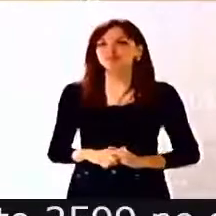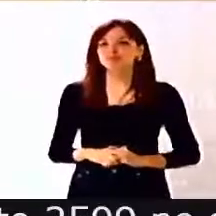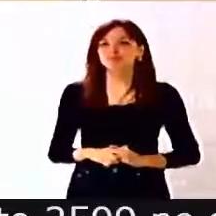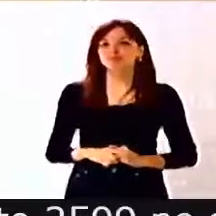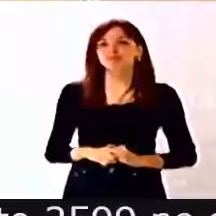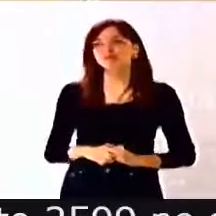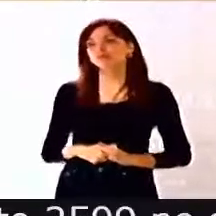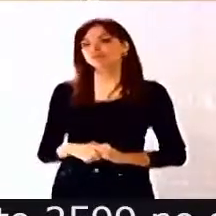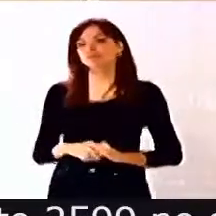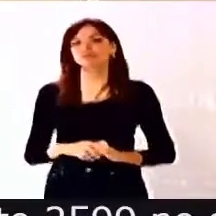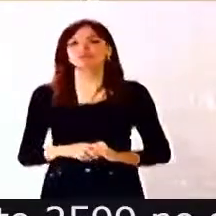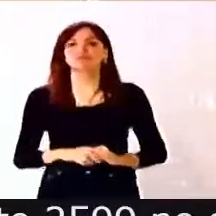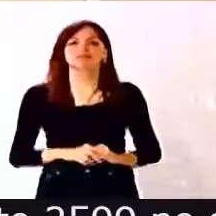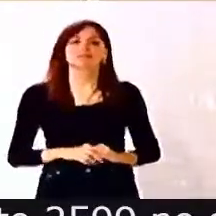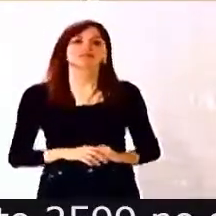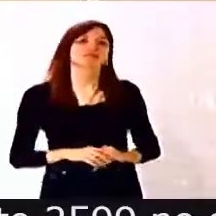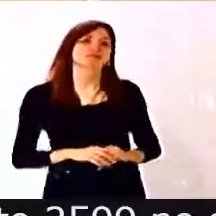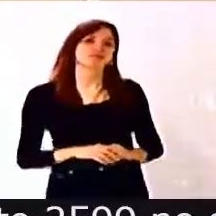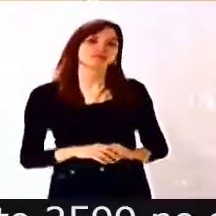frase.